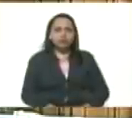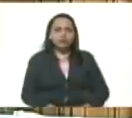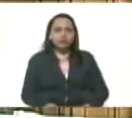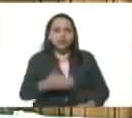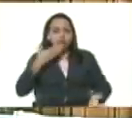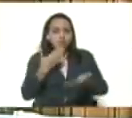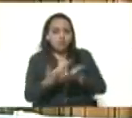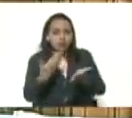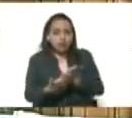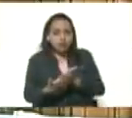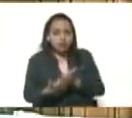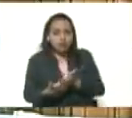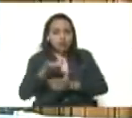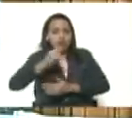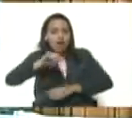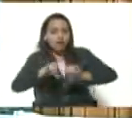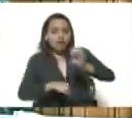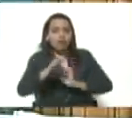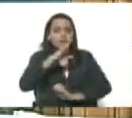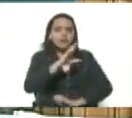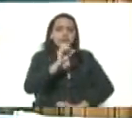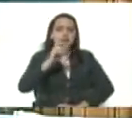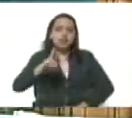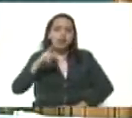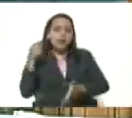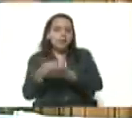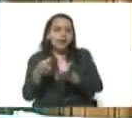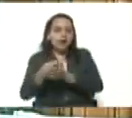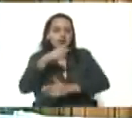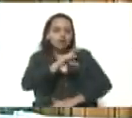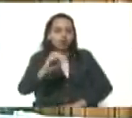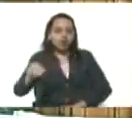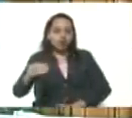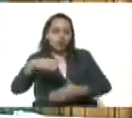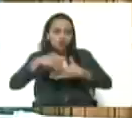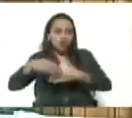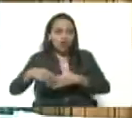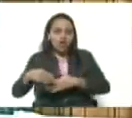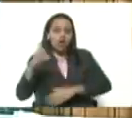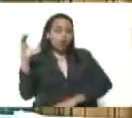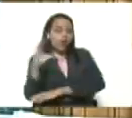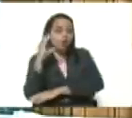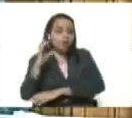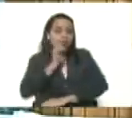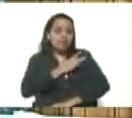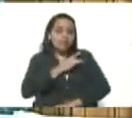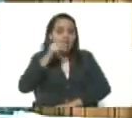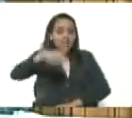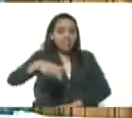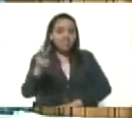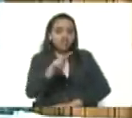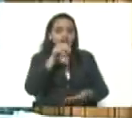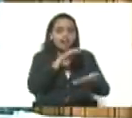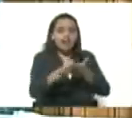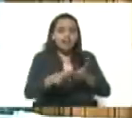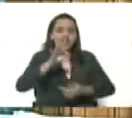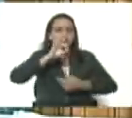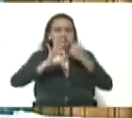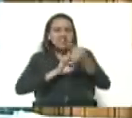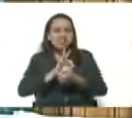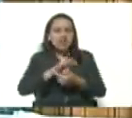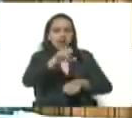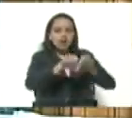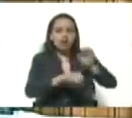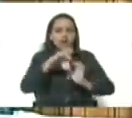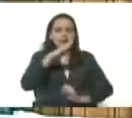del PCR, que la cobran a $200 en Colombia, en Chile, gratis. Tres pruebas de PCR se le